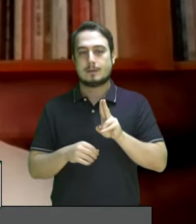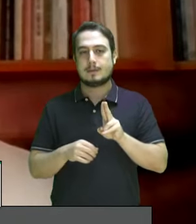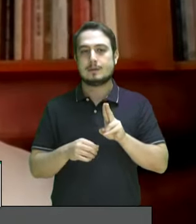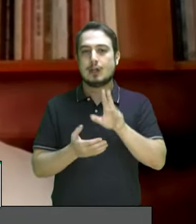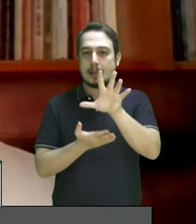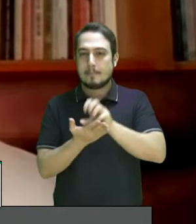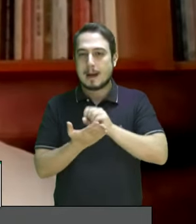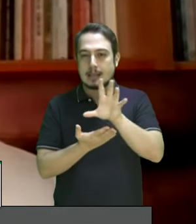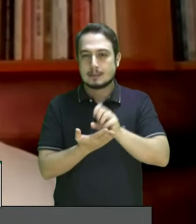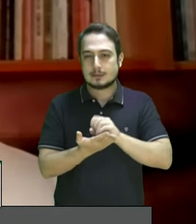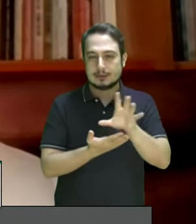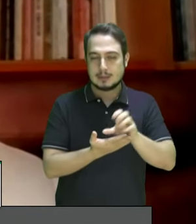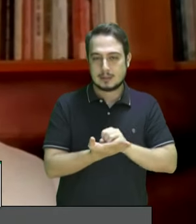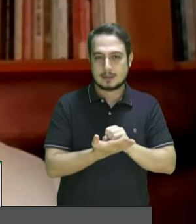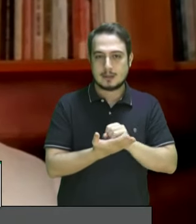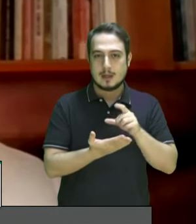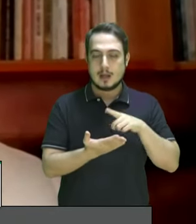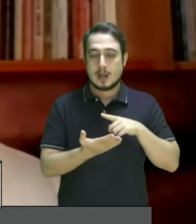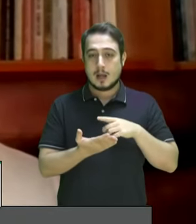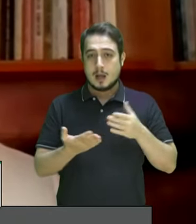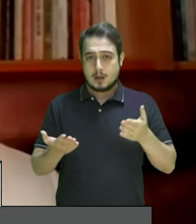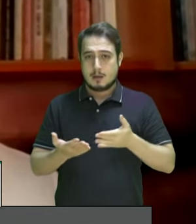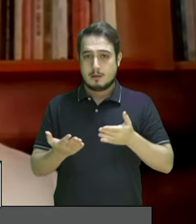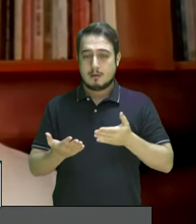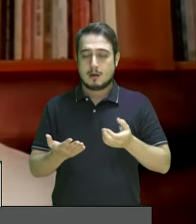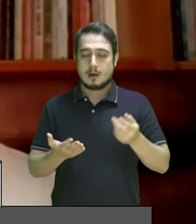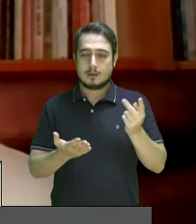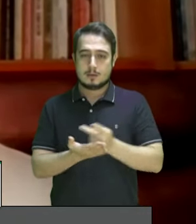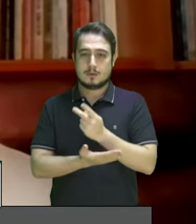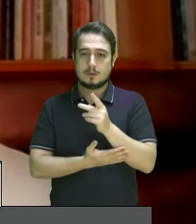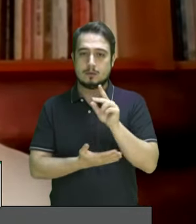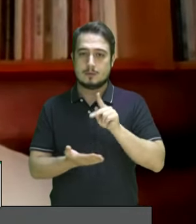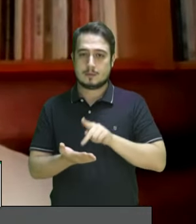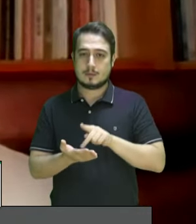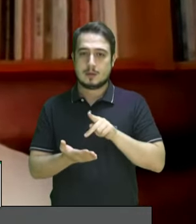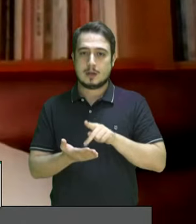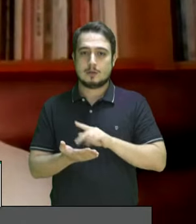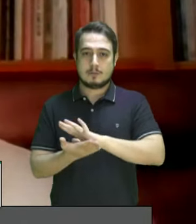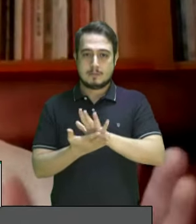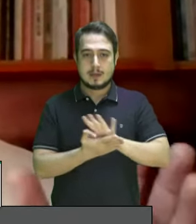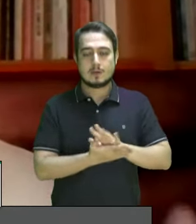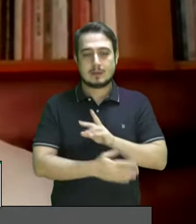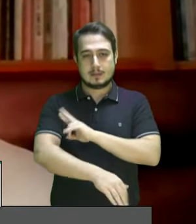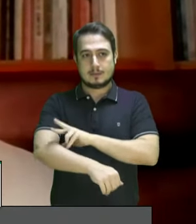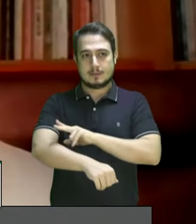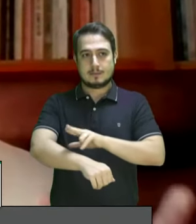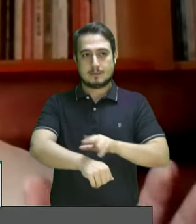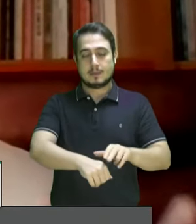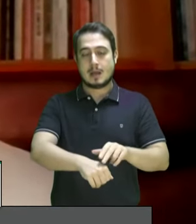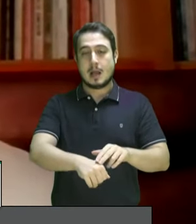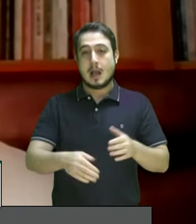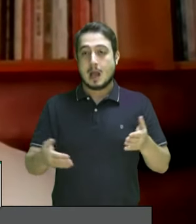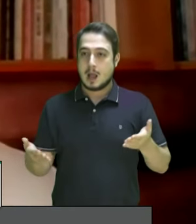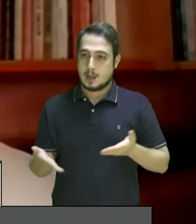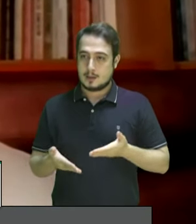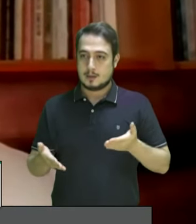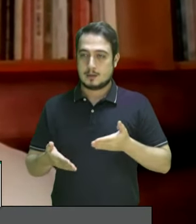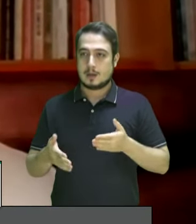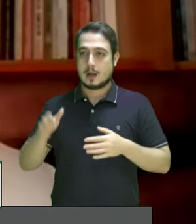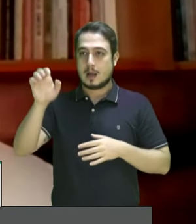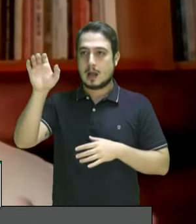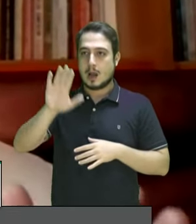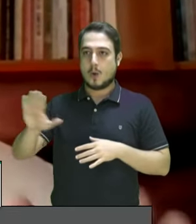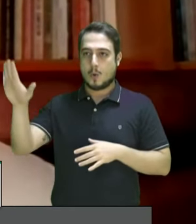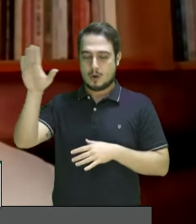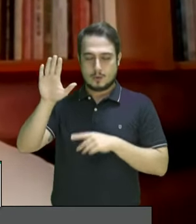todo esto nos cruza con el fenómeno que estamos abordando del perfilamiento racial recientemente la unión europea